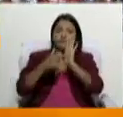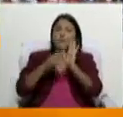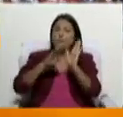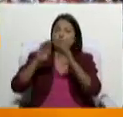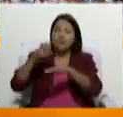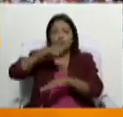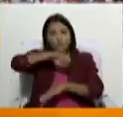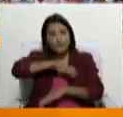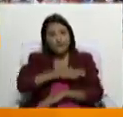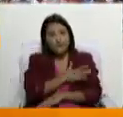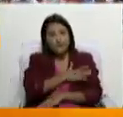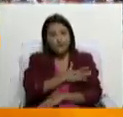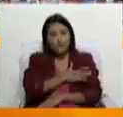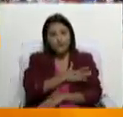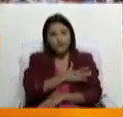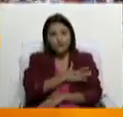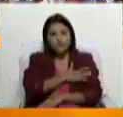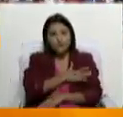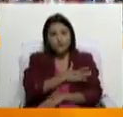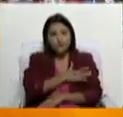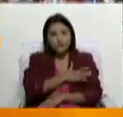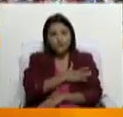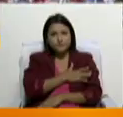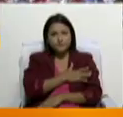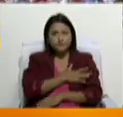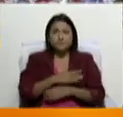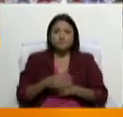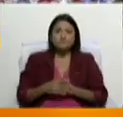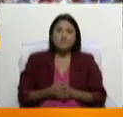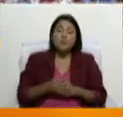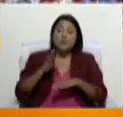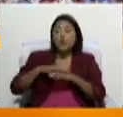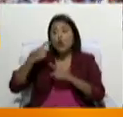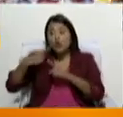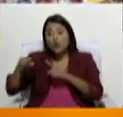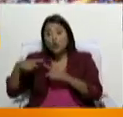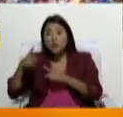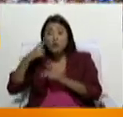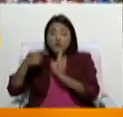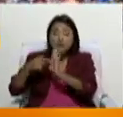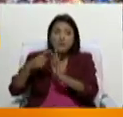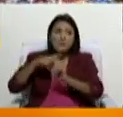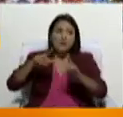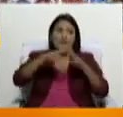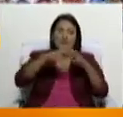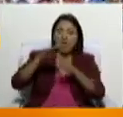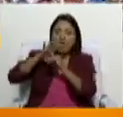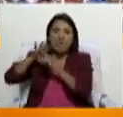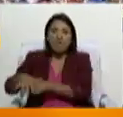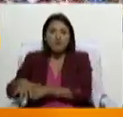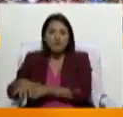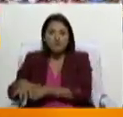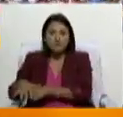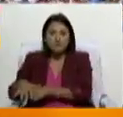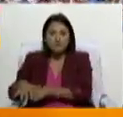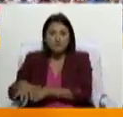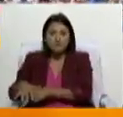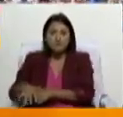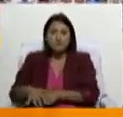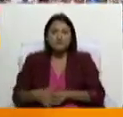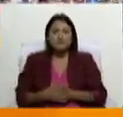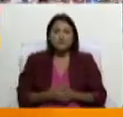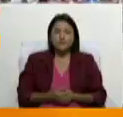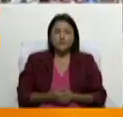por aquellos que la han alzado y que no, de alguna u otra forma, el imperio norteamericano, sus aliados